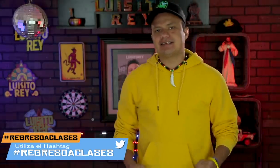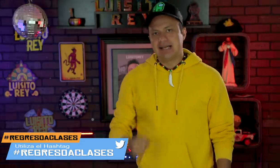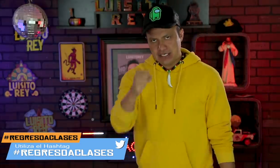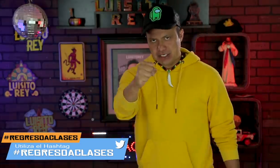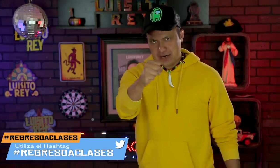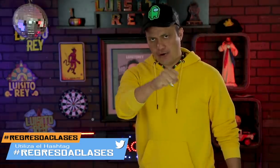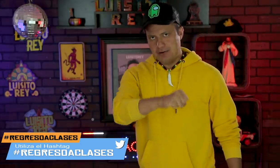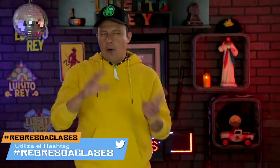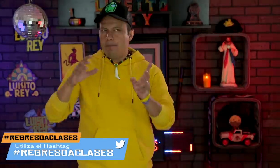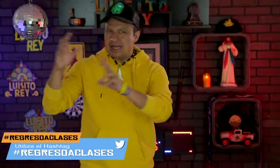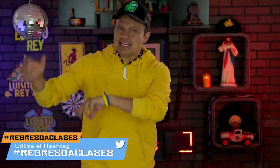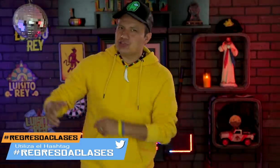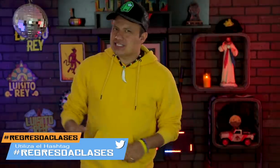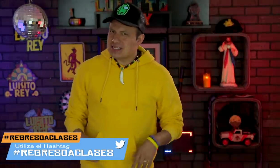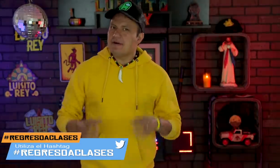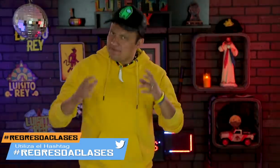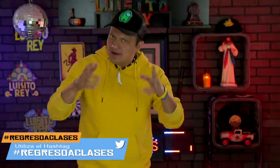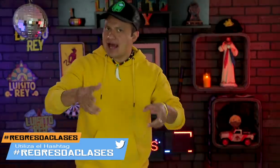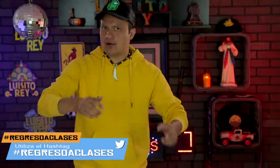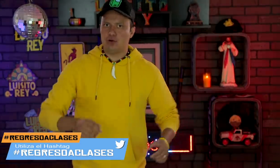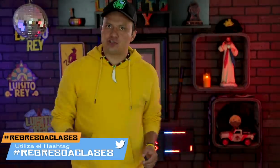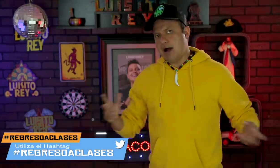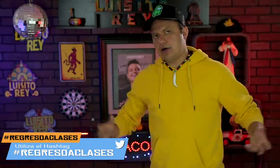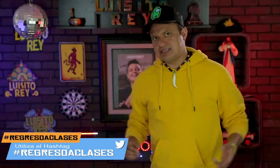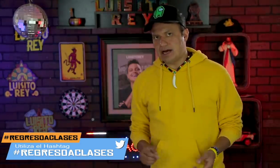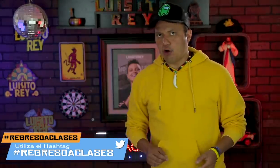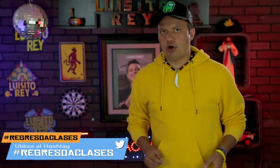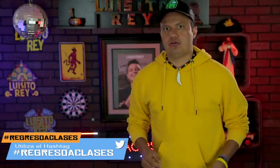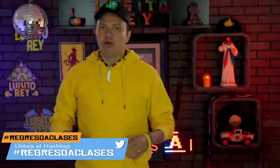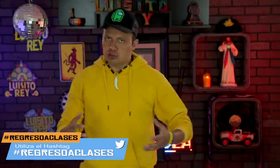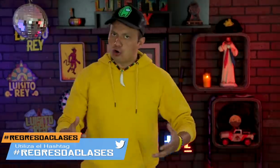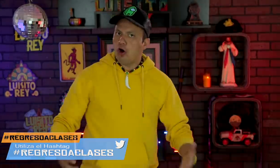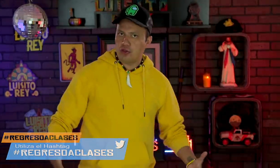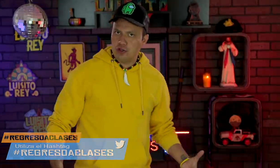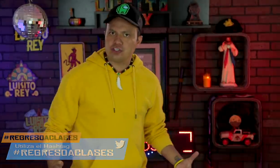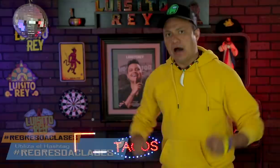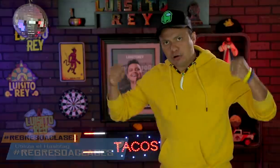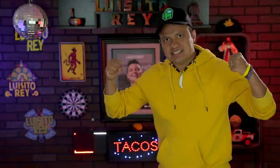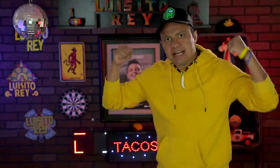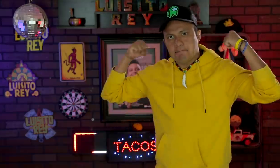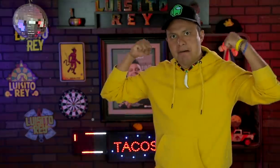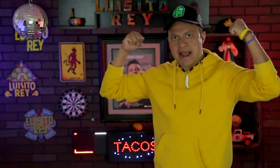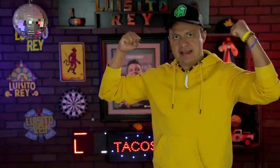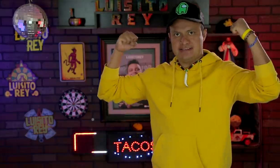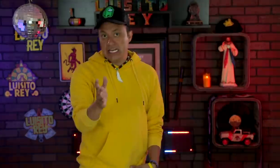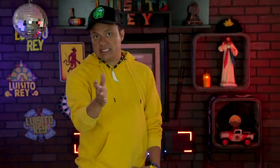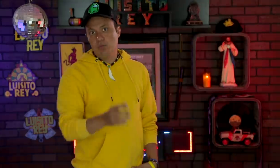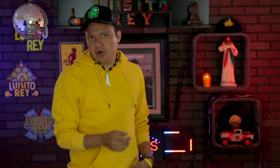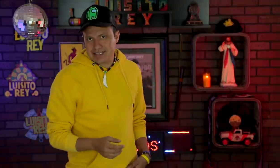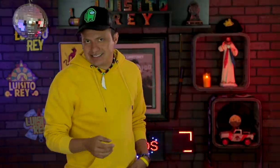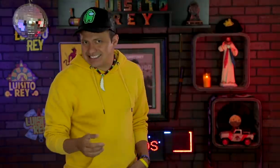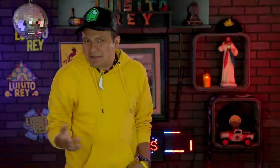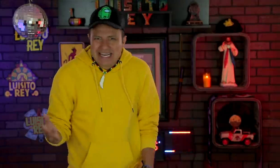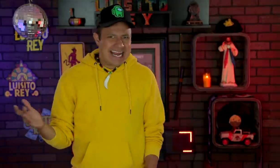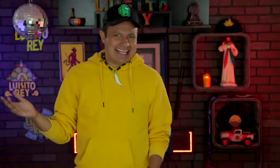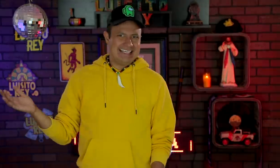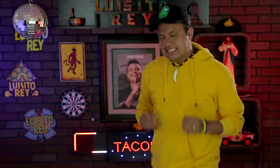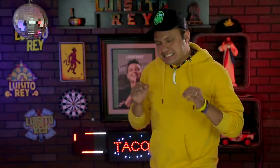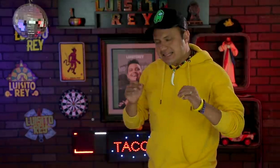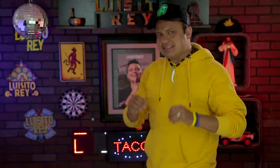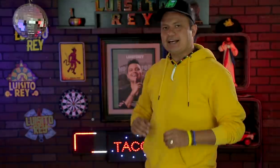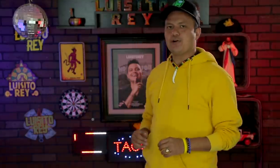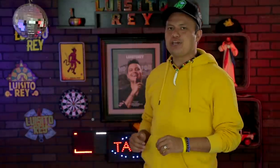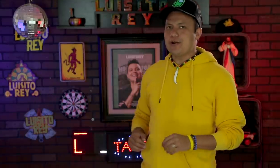clases llegó Compañeros que estaban flacos ahora están gordos Los gordos ahora están mameis Y las morras que estaban